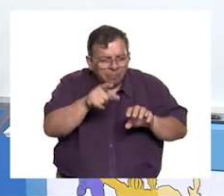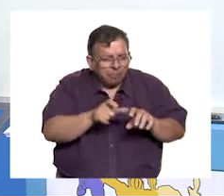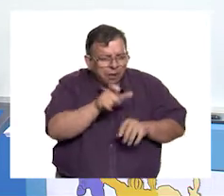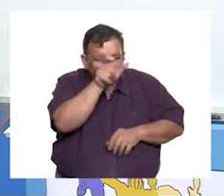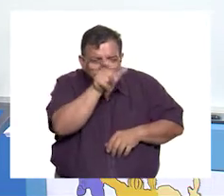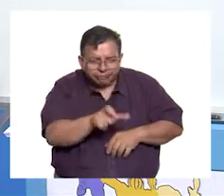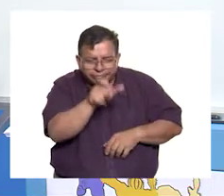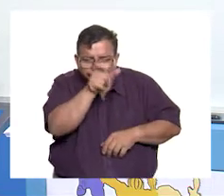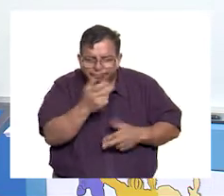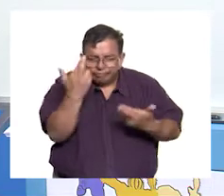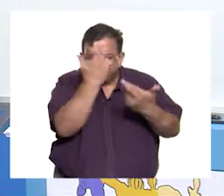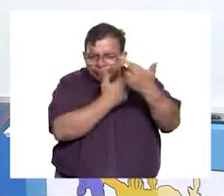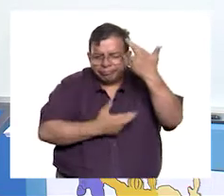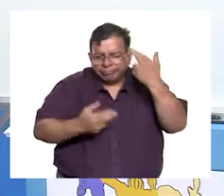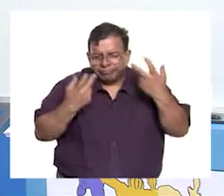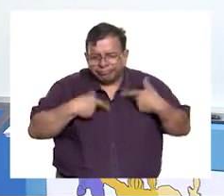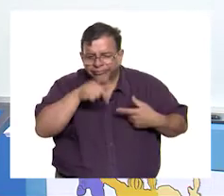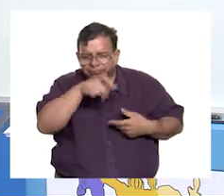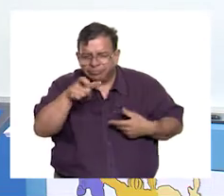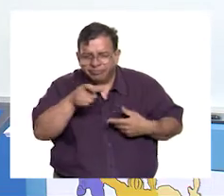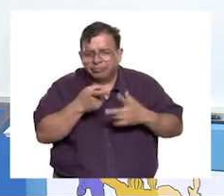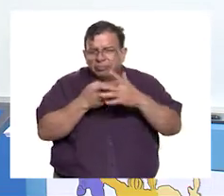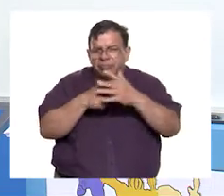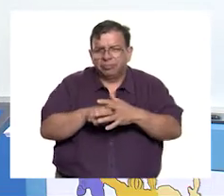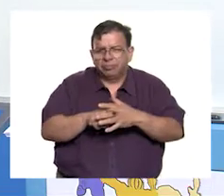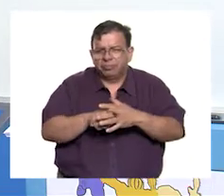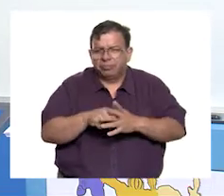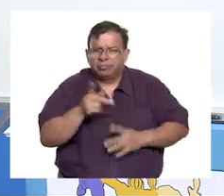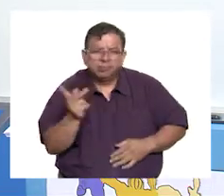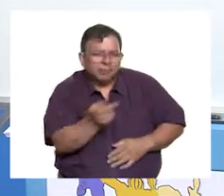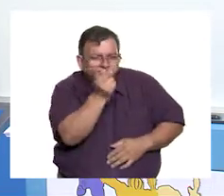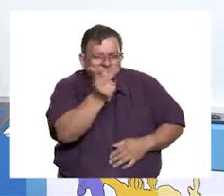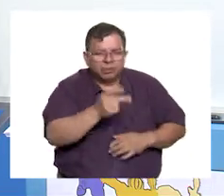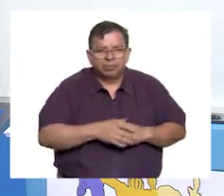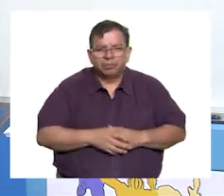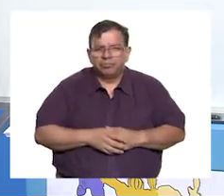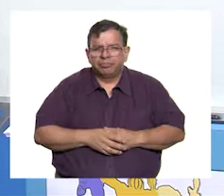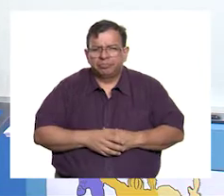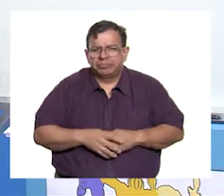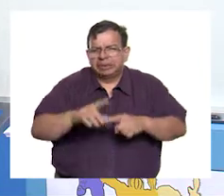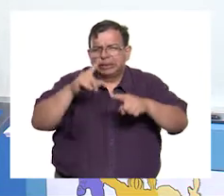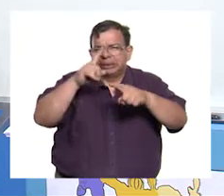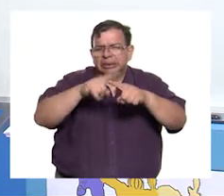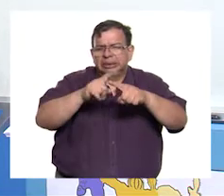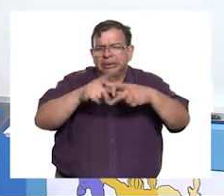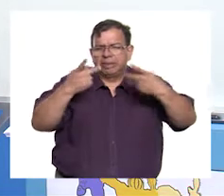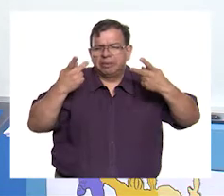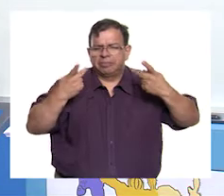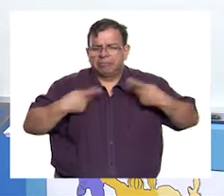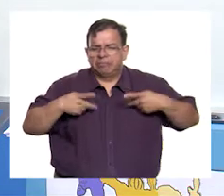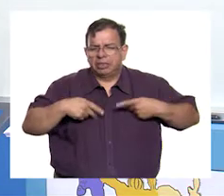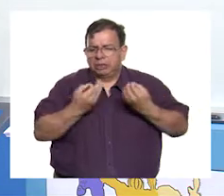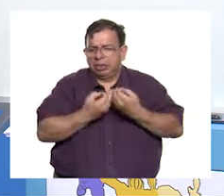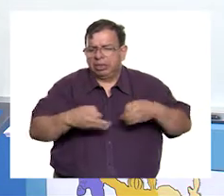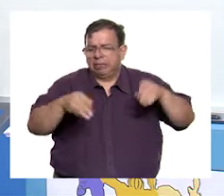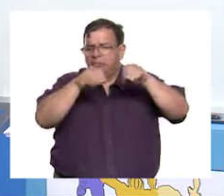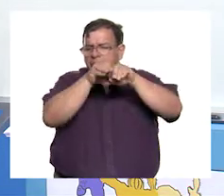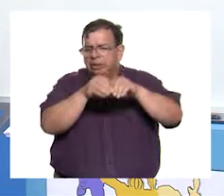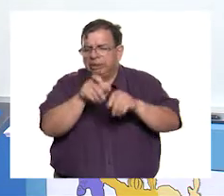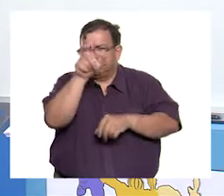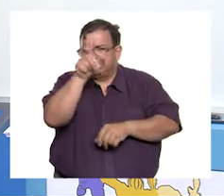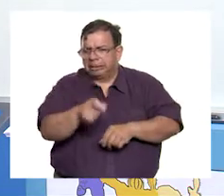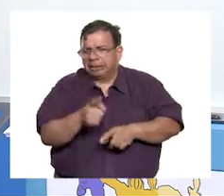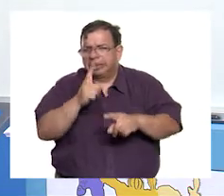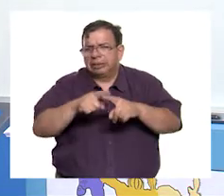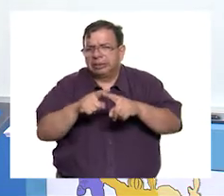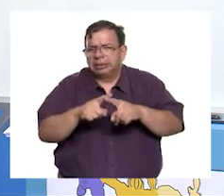personajes de este cuento. Comencemos con una pregunta. ¿Quién es el protagonista o el personaje principal del cuento?